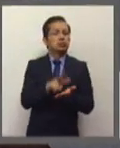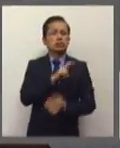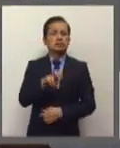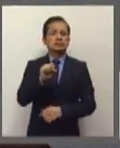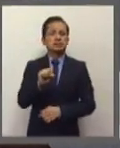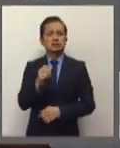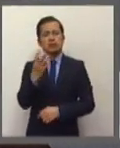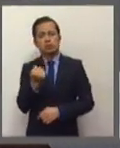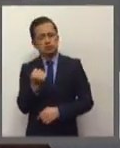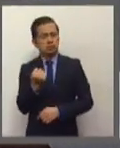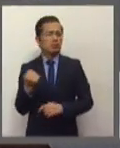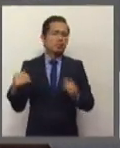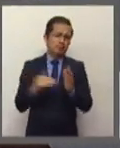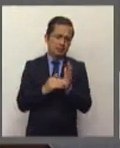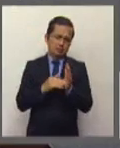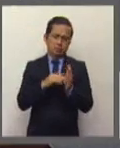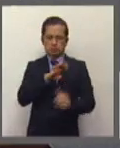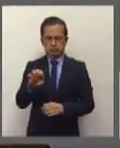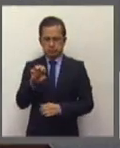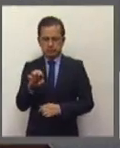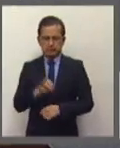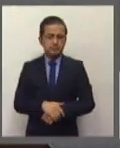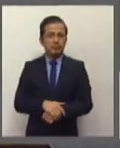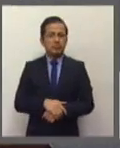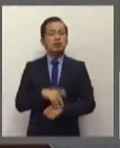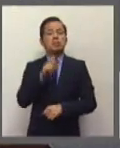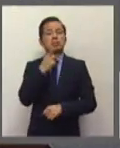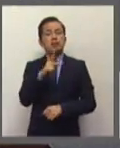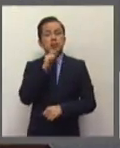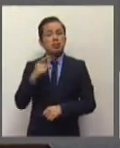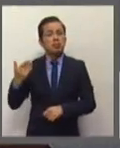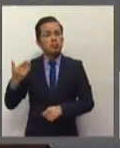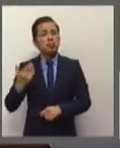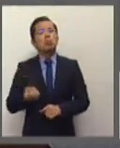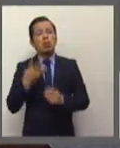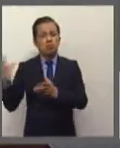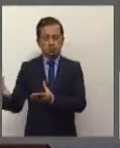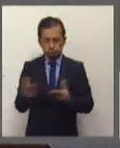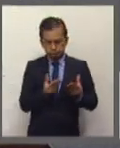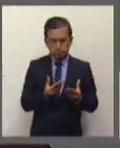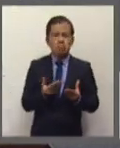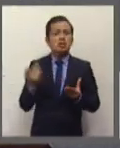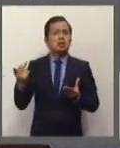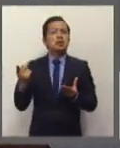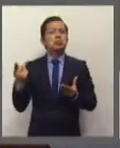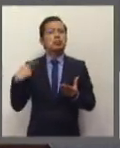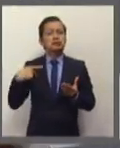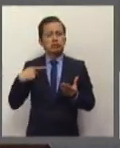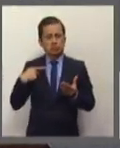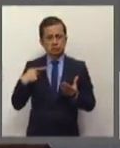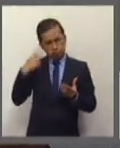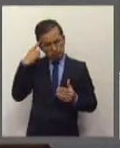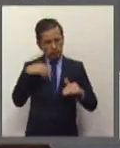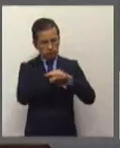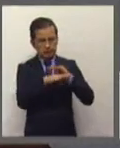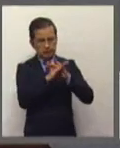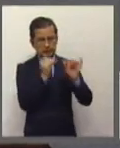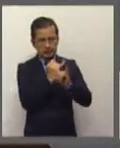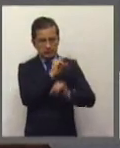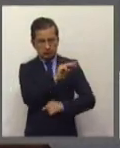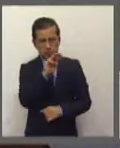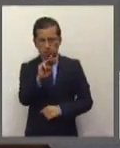296.400 ejemplares, mientras que se recibieron 43.2 millones de visitas en el sitio web del